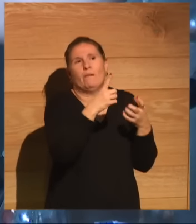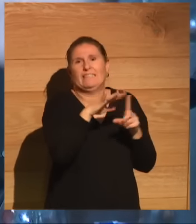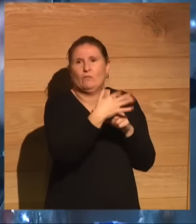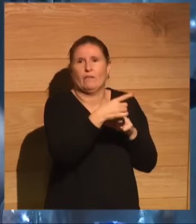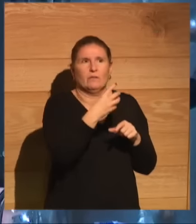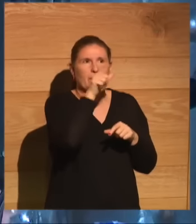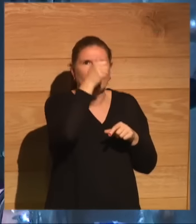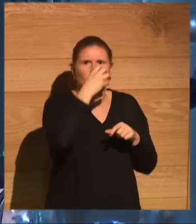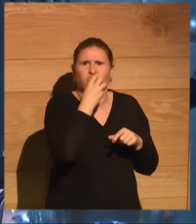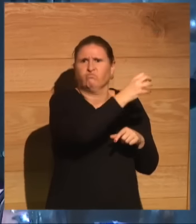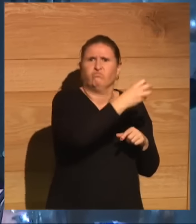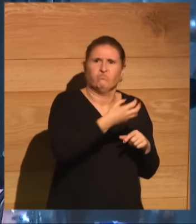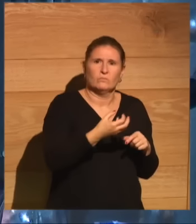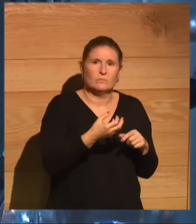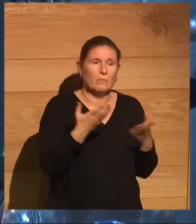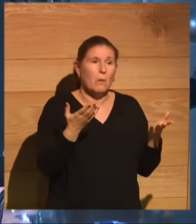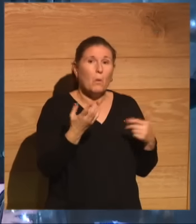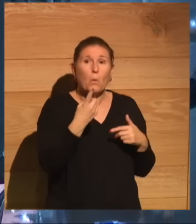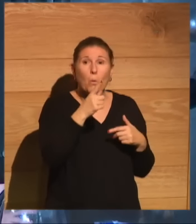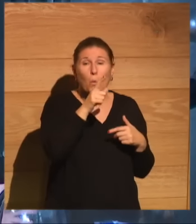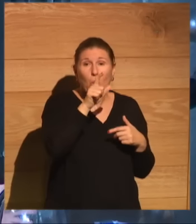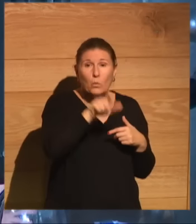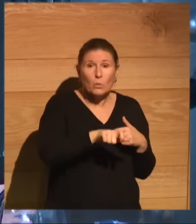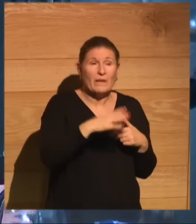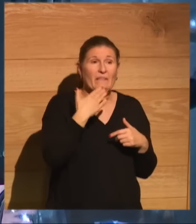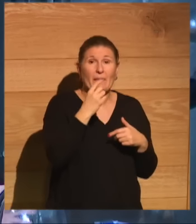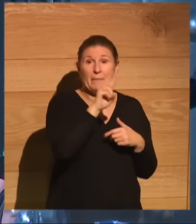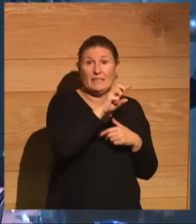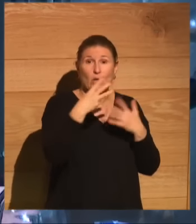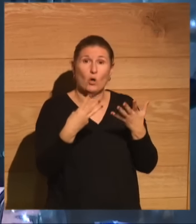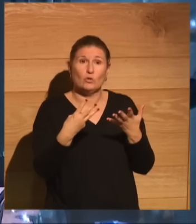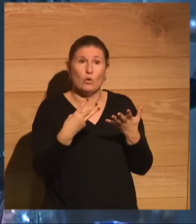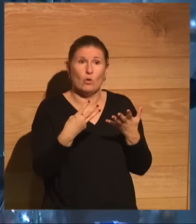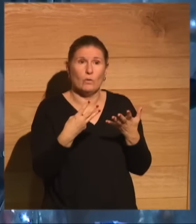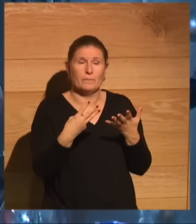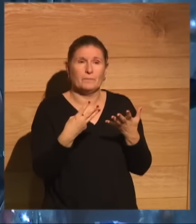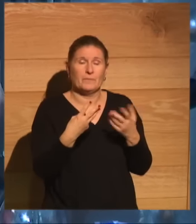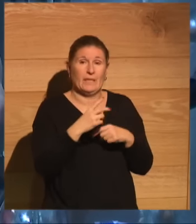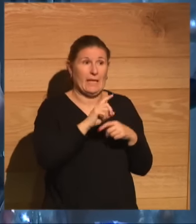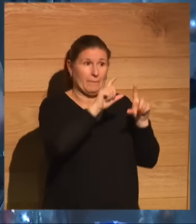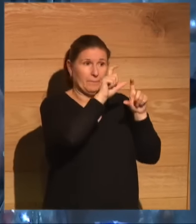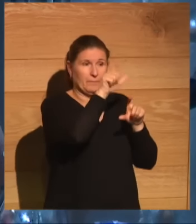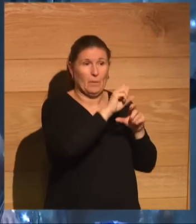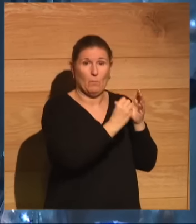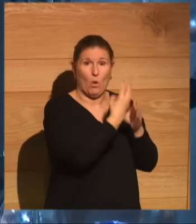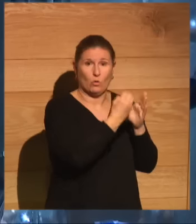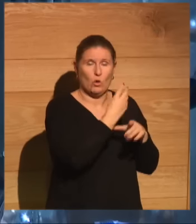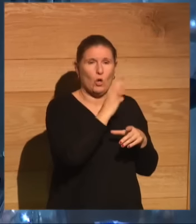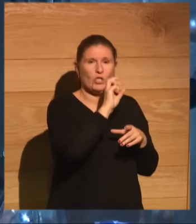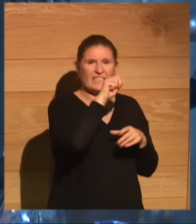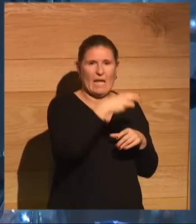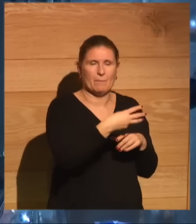Claro, porque de repente tenemos a un chaval que con 28 años llega el productor Sam Hamm. Y le dice,